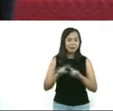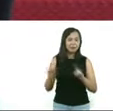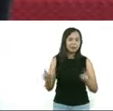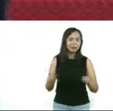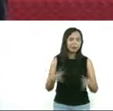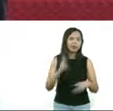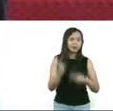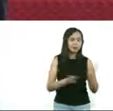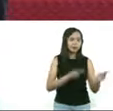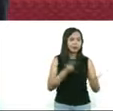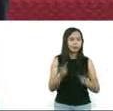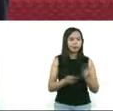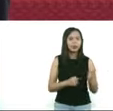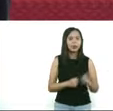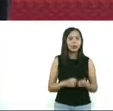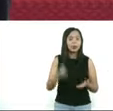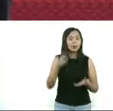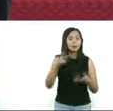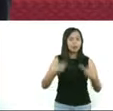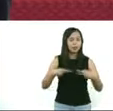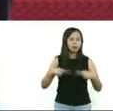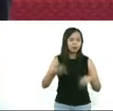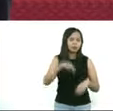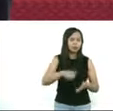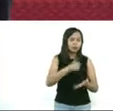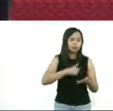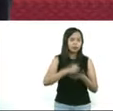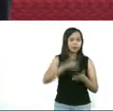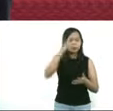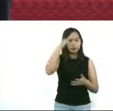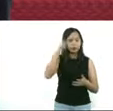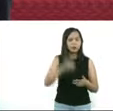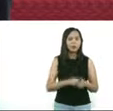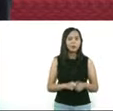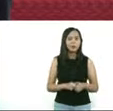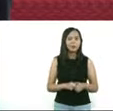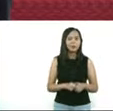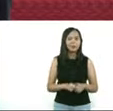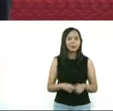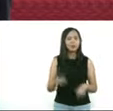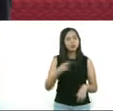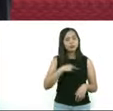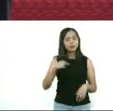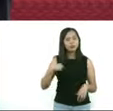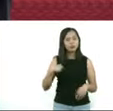A ver. Es que recibimos ahí muchas